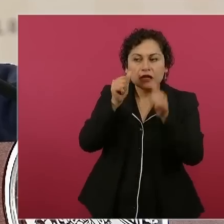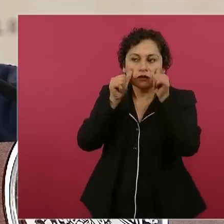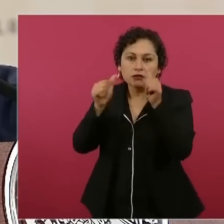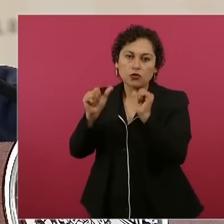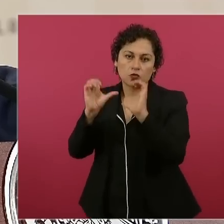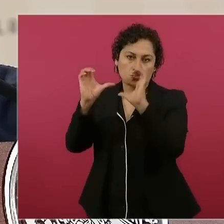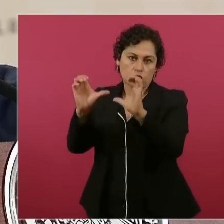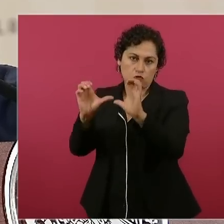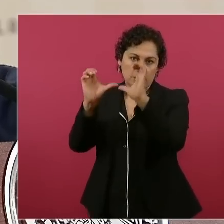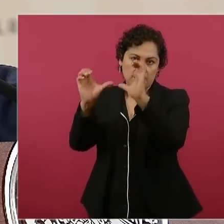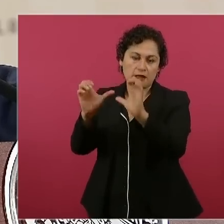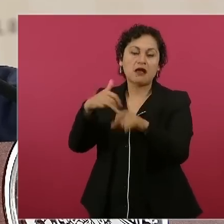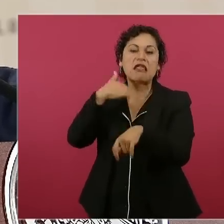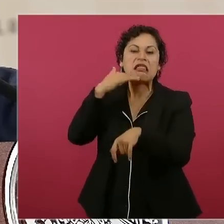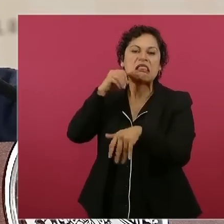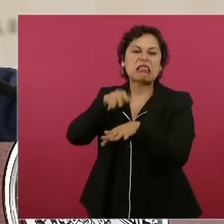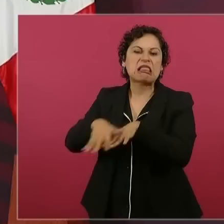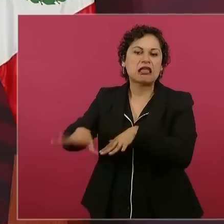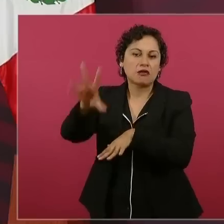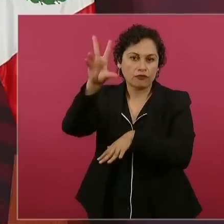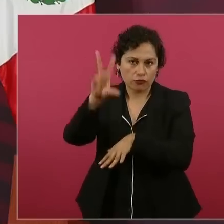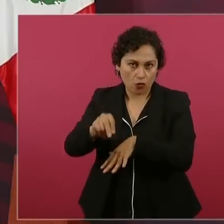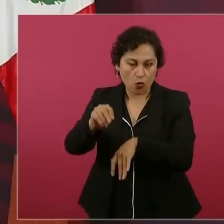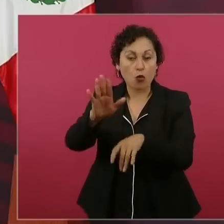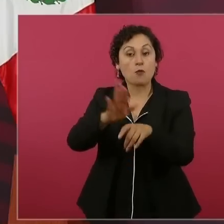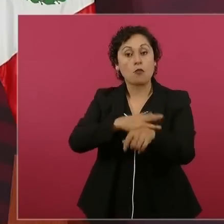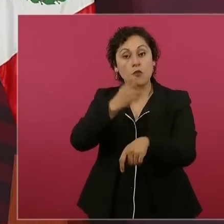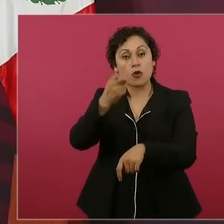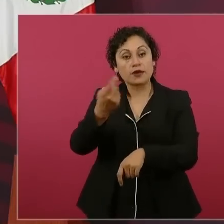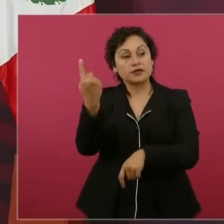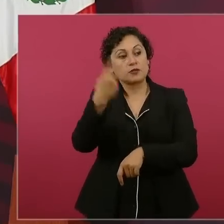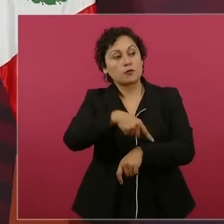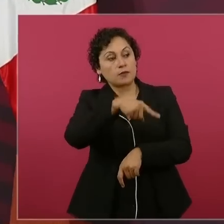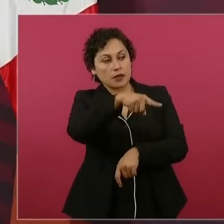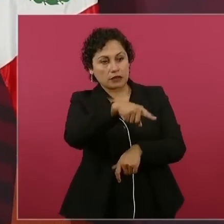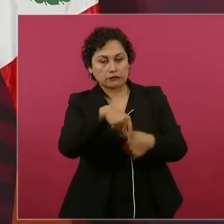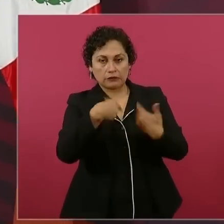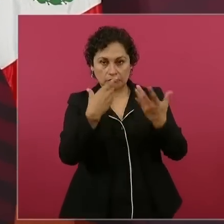eso lo del estudio de las granjas de cerdo,